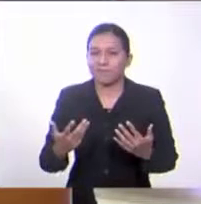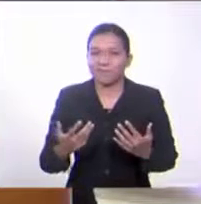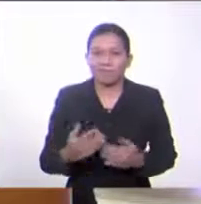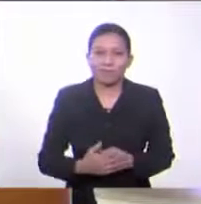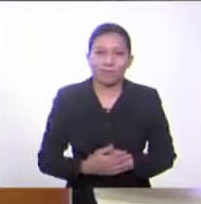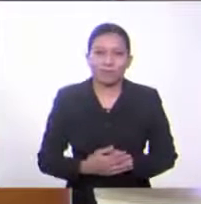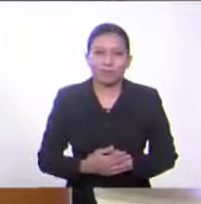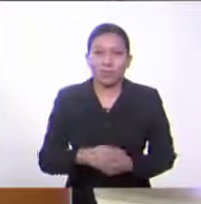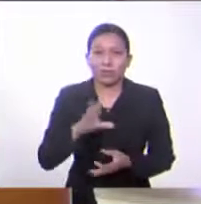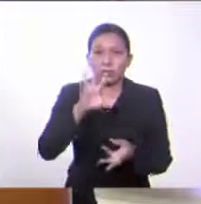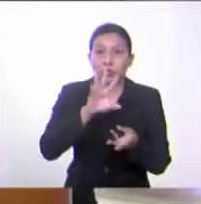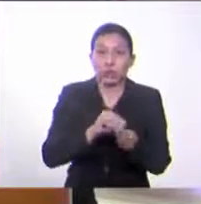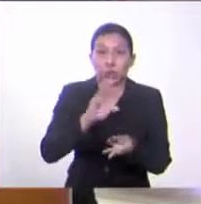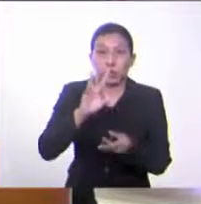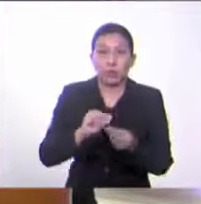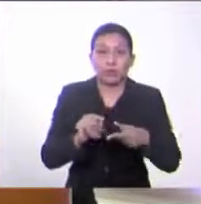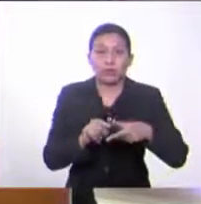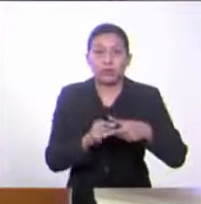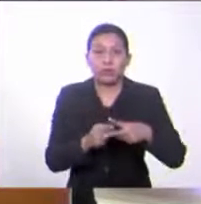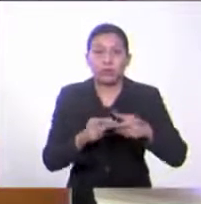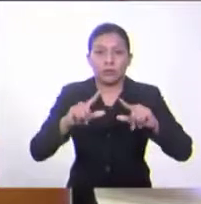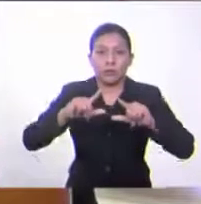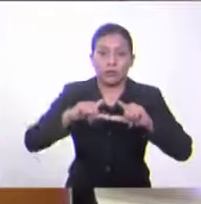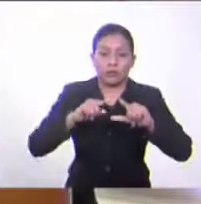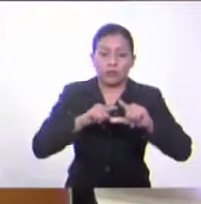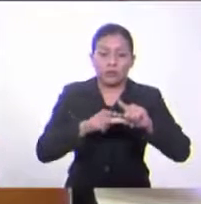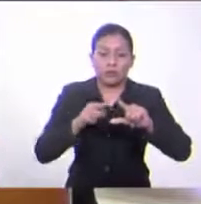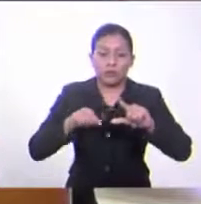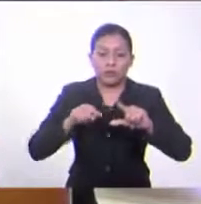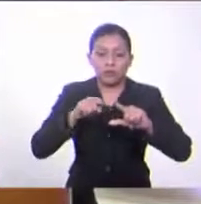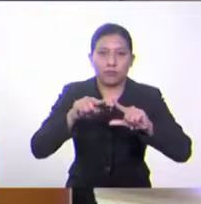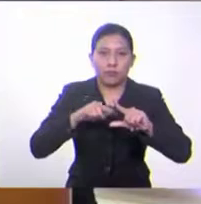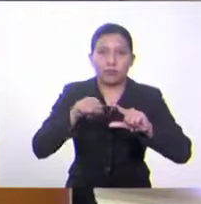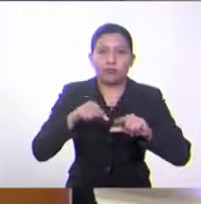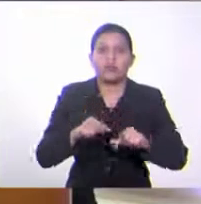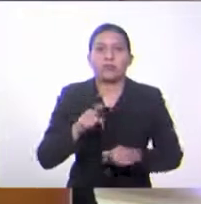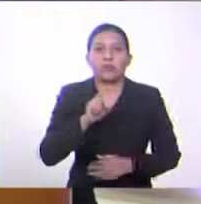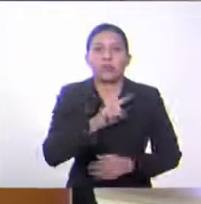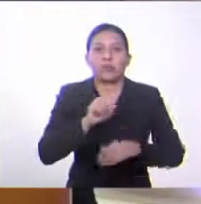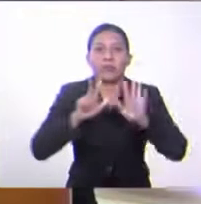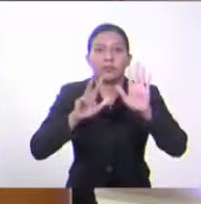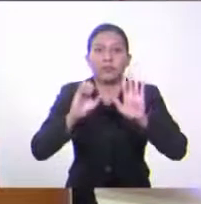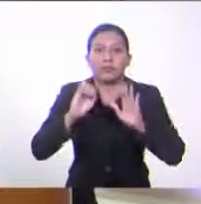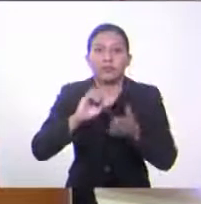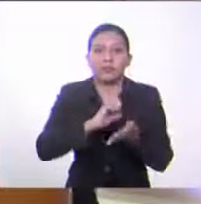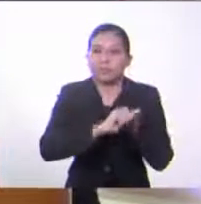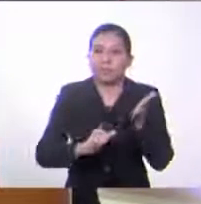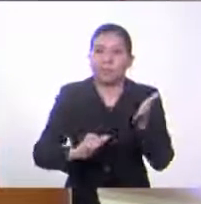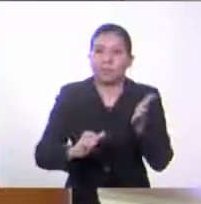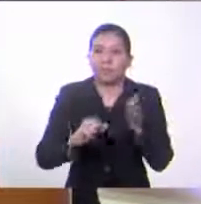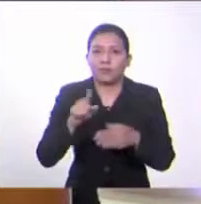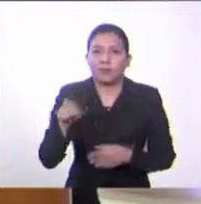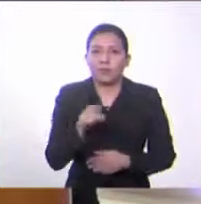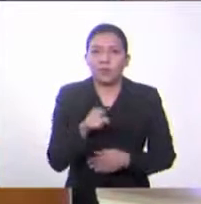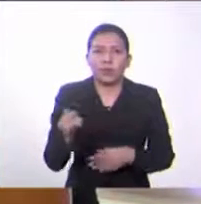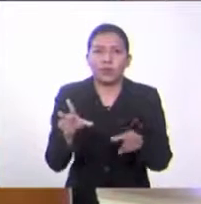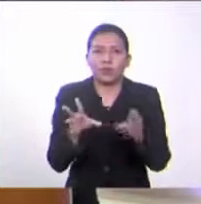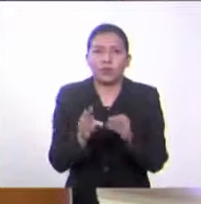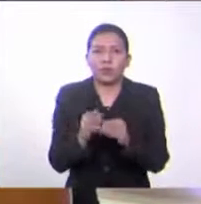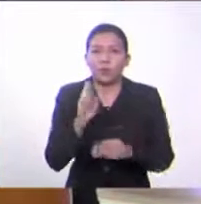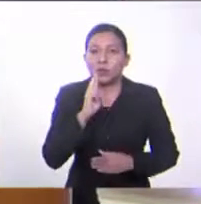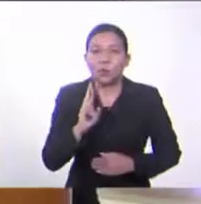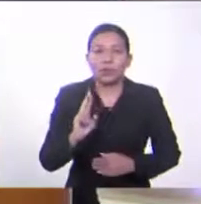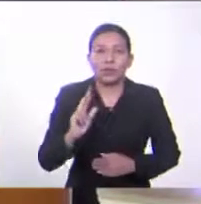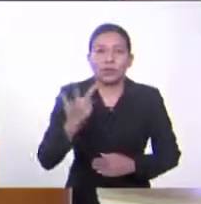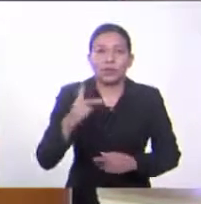suma de los ángulos internos de un triángulo es 180, a 180 le quitamos la suma de estos dos y eso nos daría el tercer triángulo.